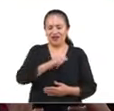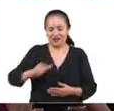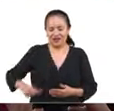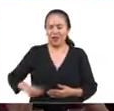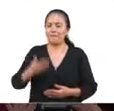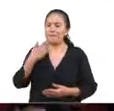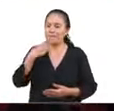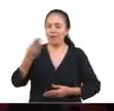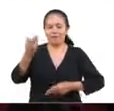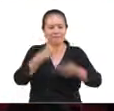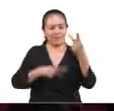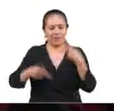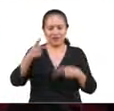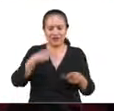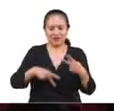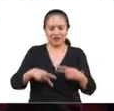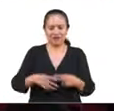más.